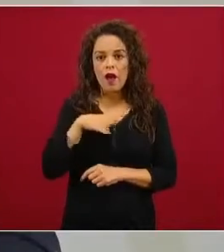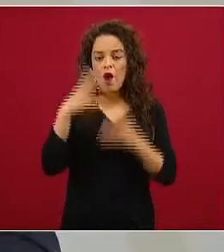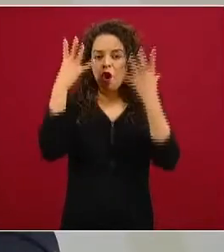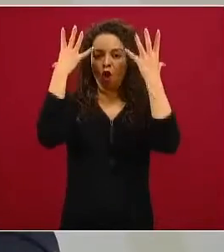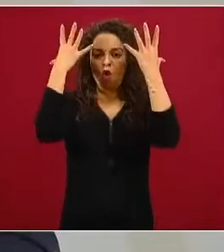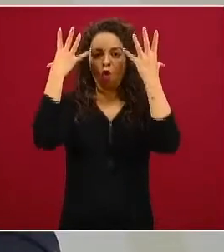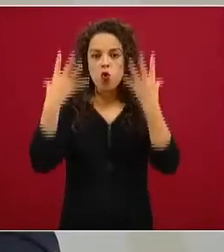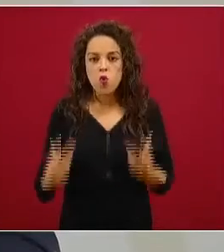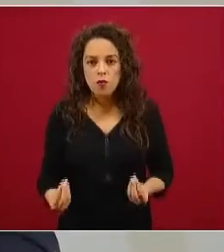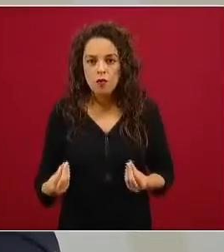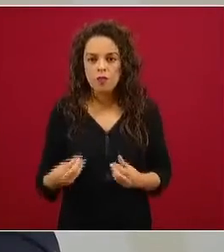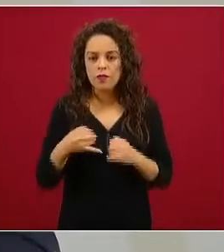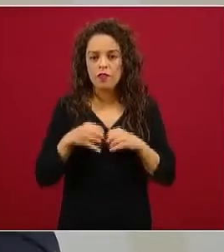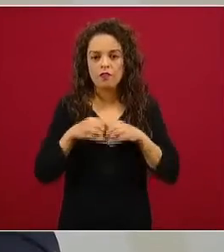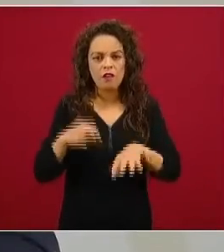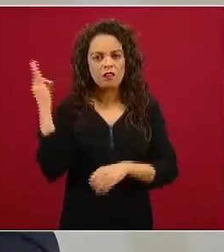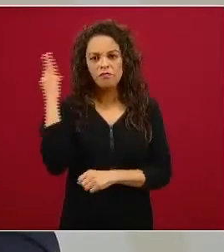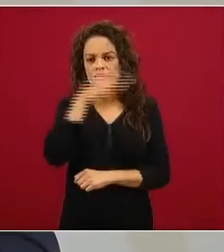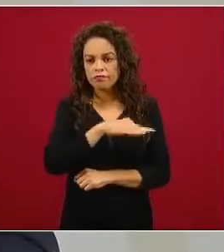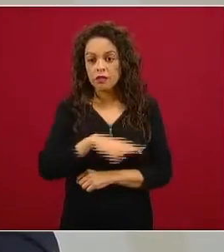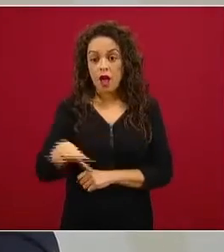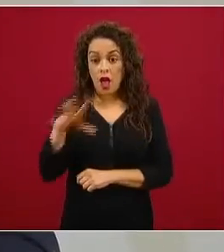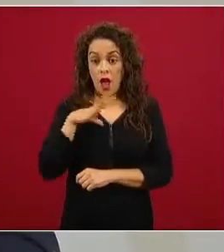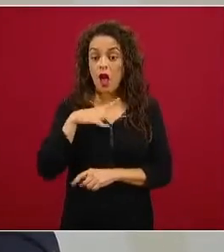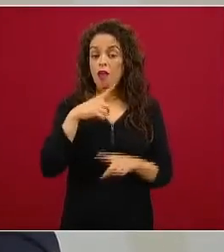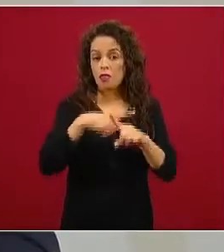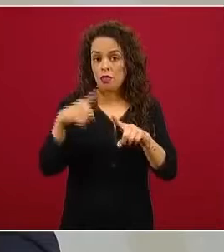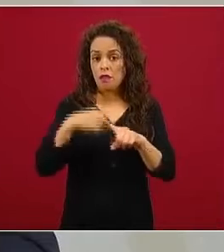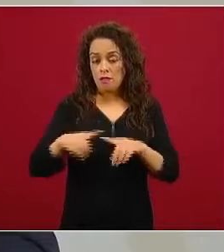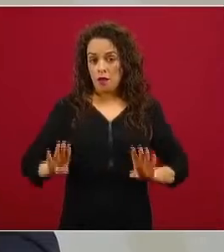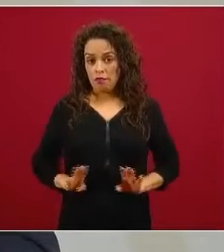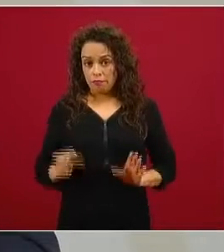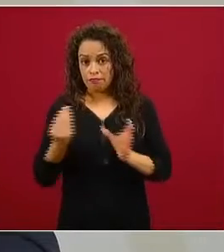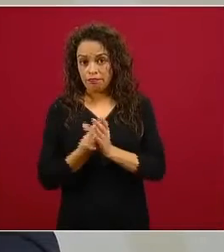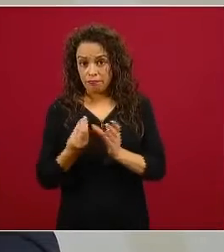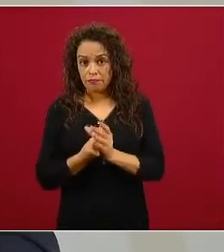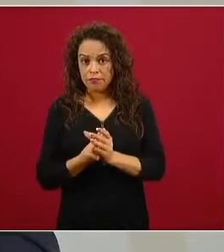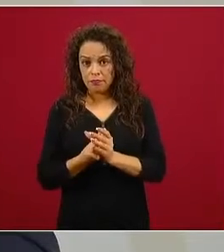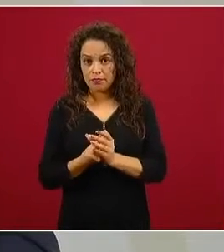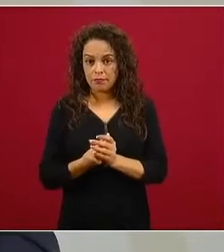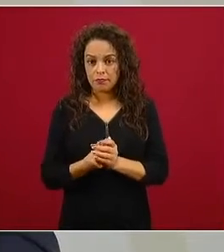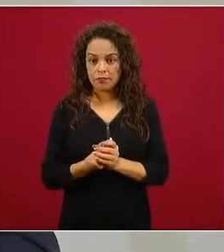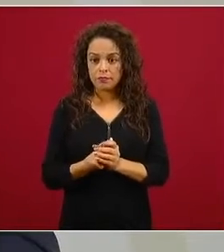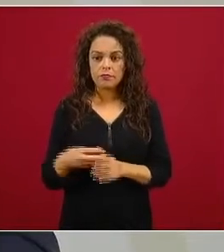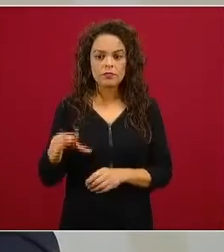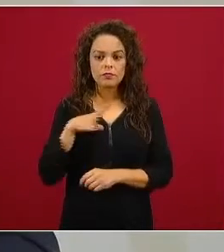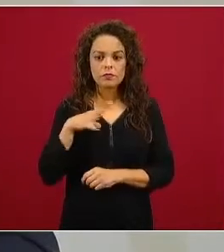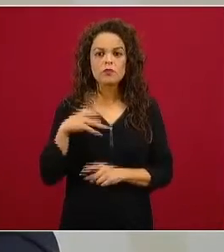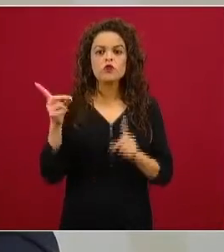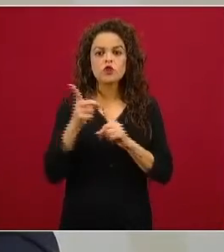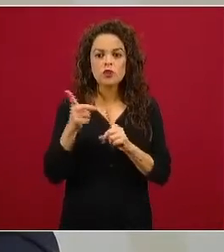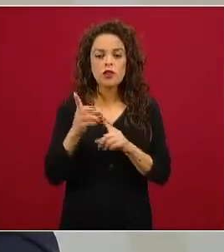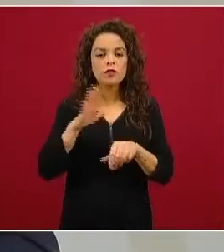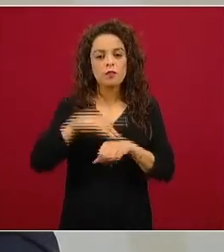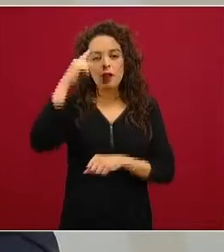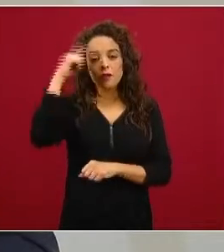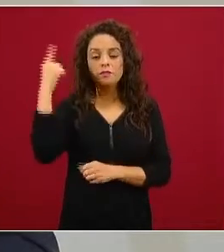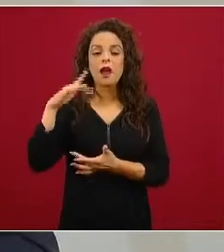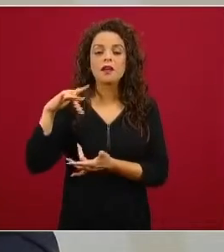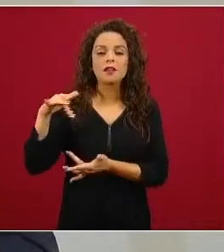nuestros espacios virtuales a quienes trafican con mentiras, miedo y odio. Y de hecho es esto que